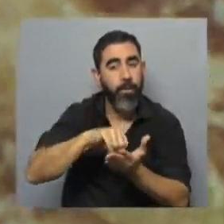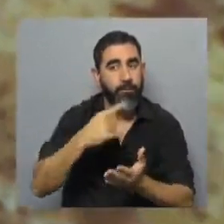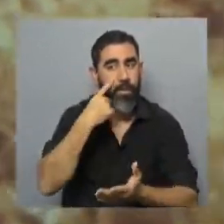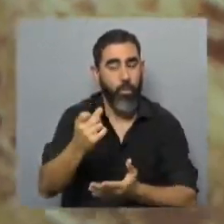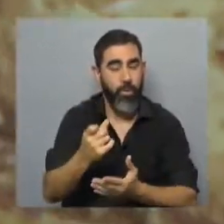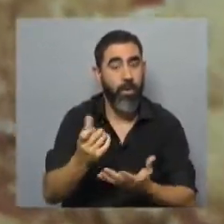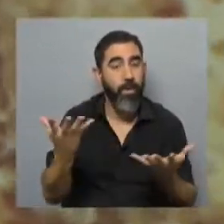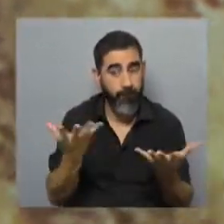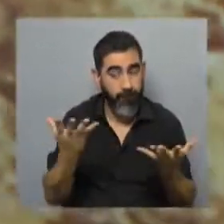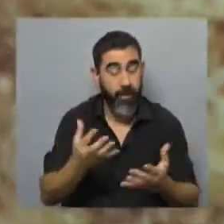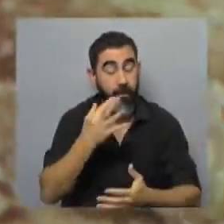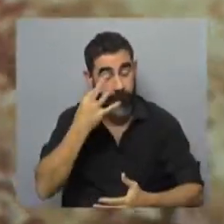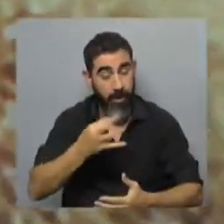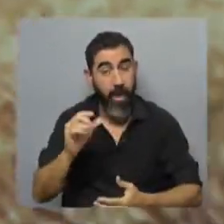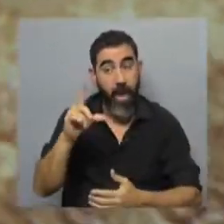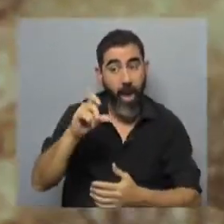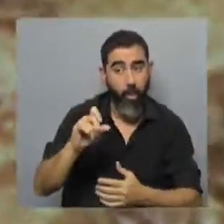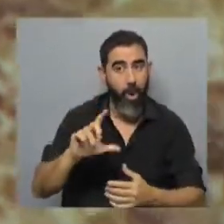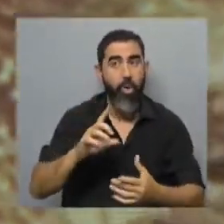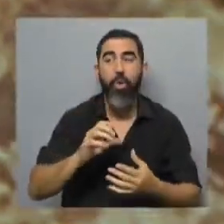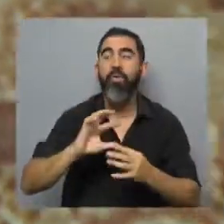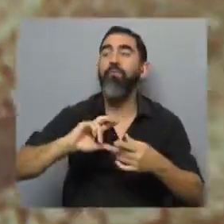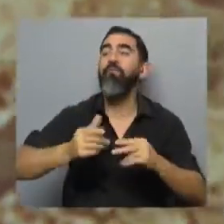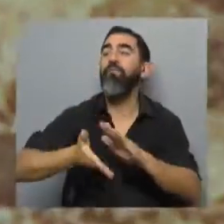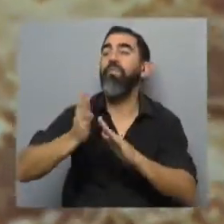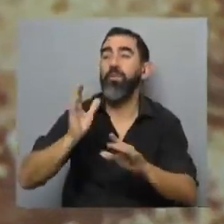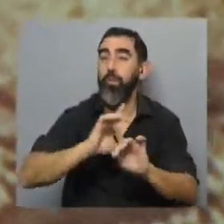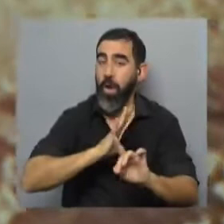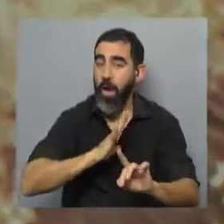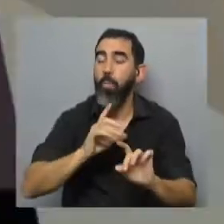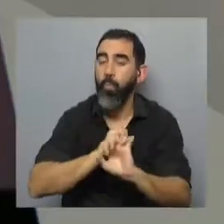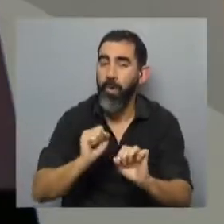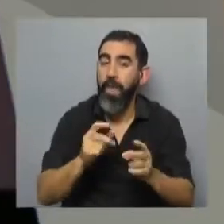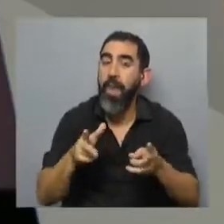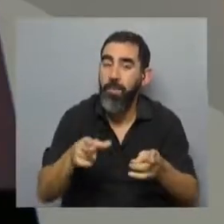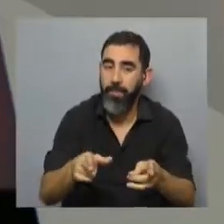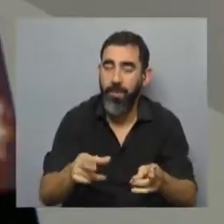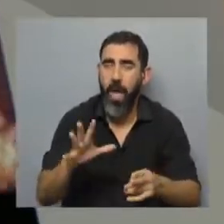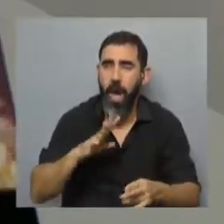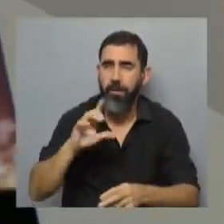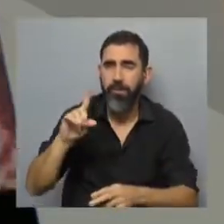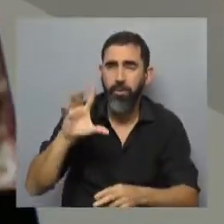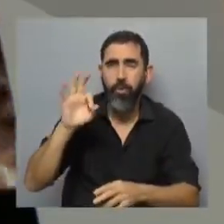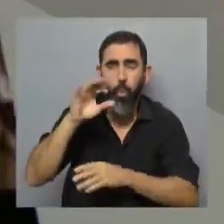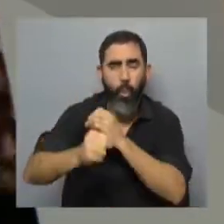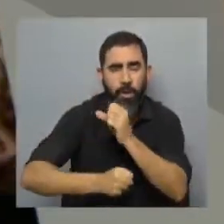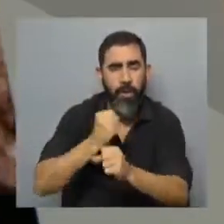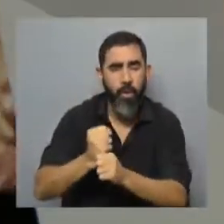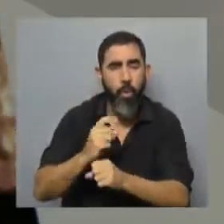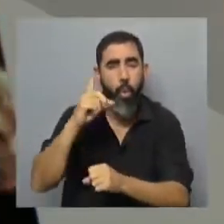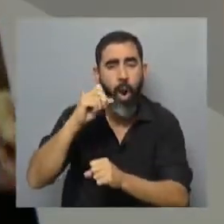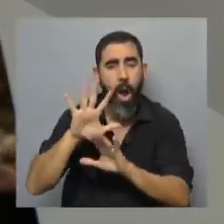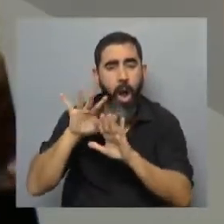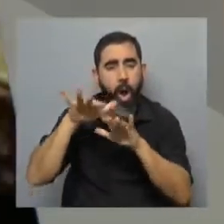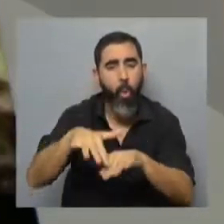que ese recurso que parecía infinito no lo es, ¿no? Tenemos desde hace 150 años, si no me falla la cuenta, el agua para el